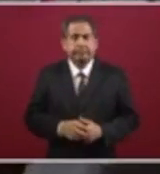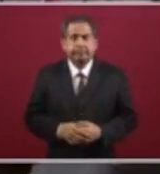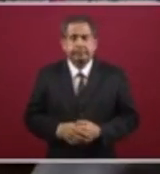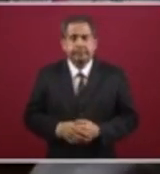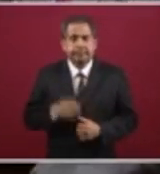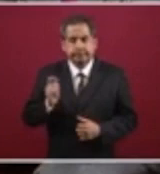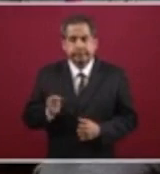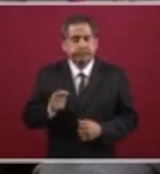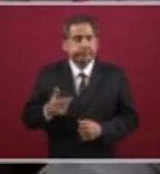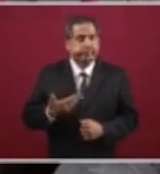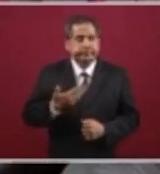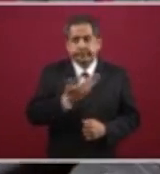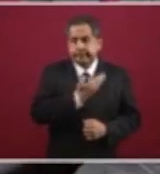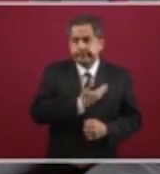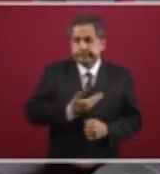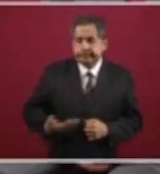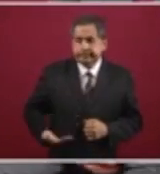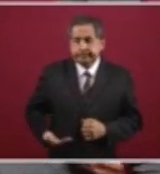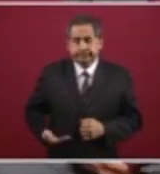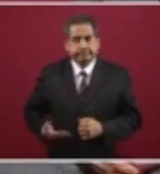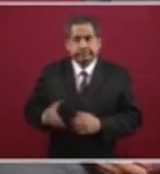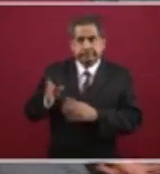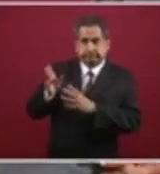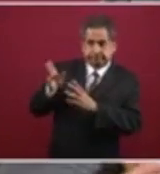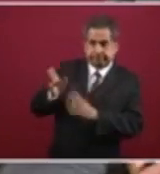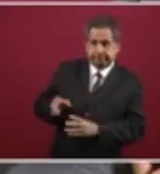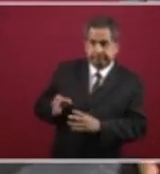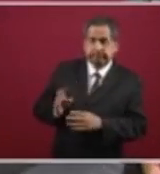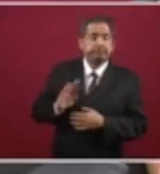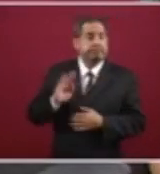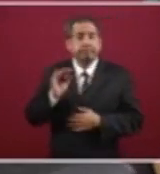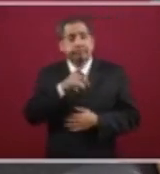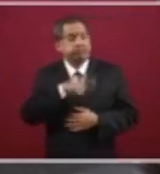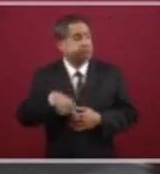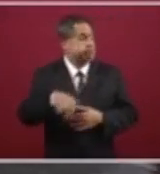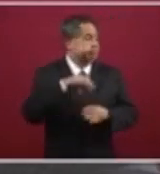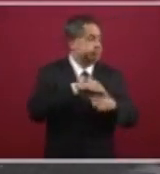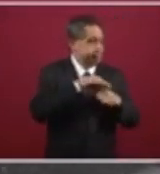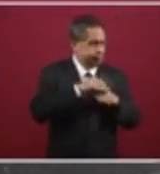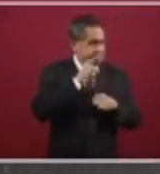que el presidente pueda ser removido